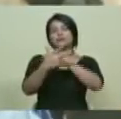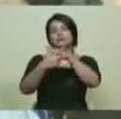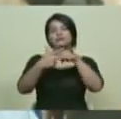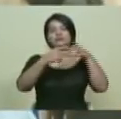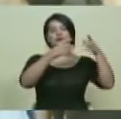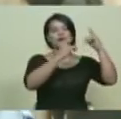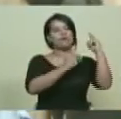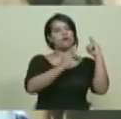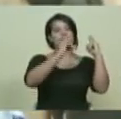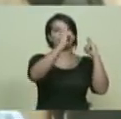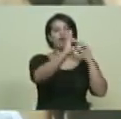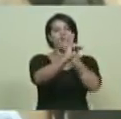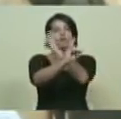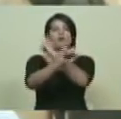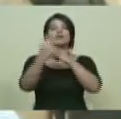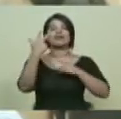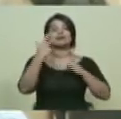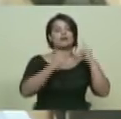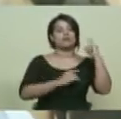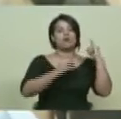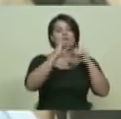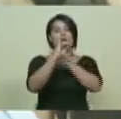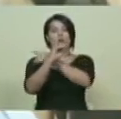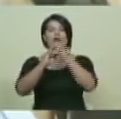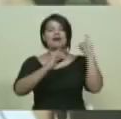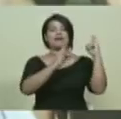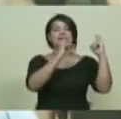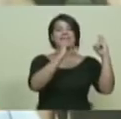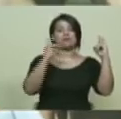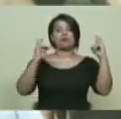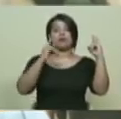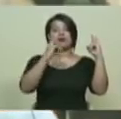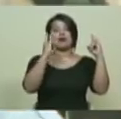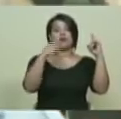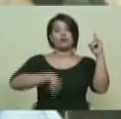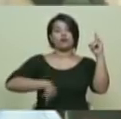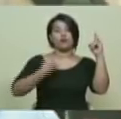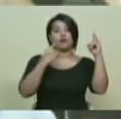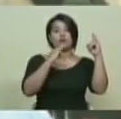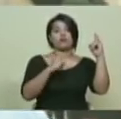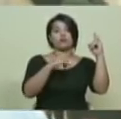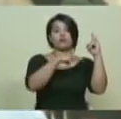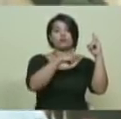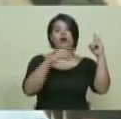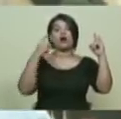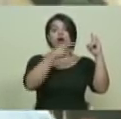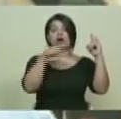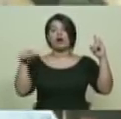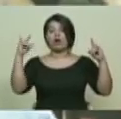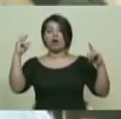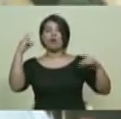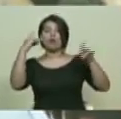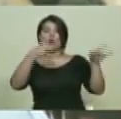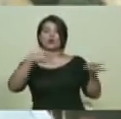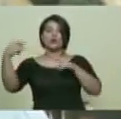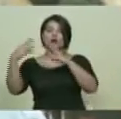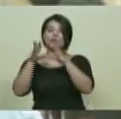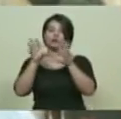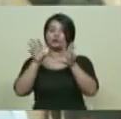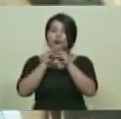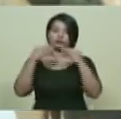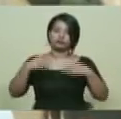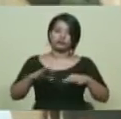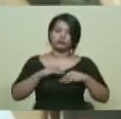que soportan la carga 3. Al irse una, esa carga que llevaba por esa, la asumen las otras dos. Y al irse